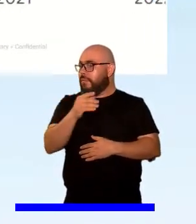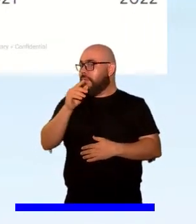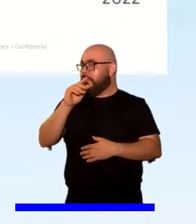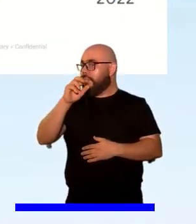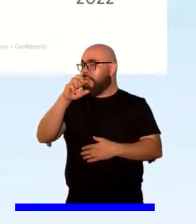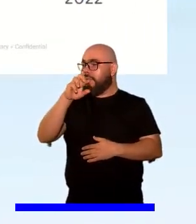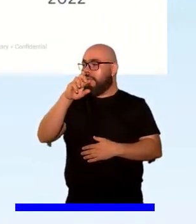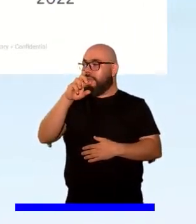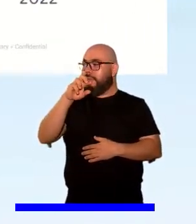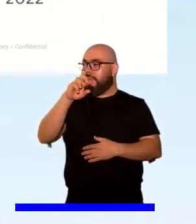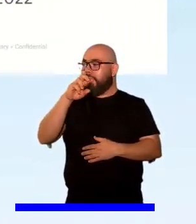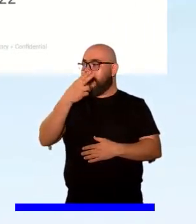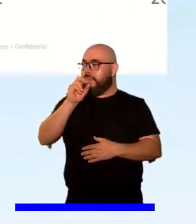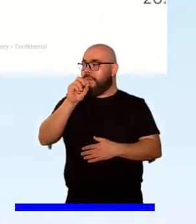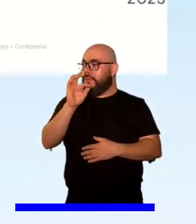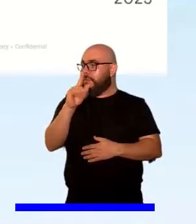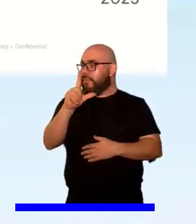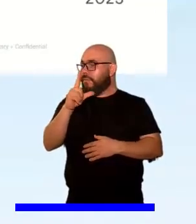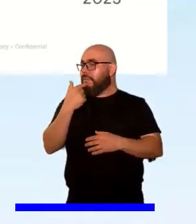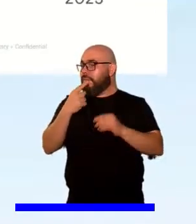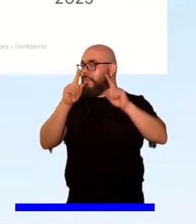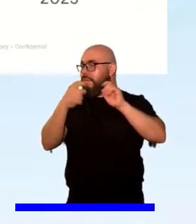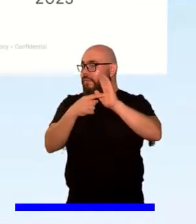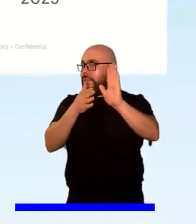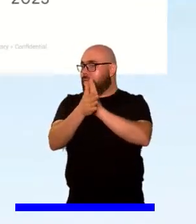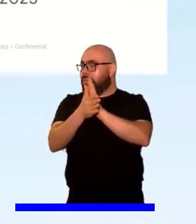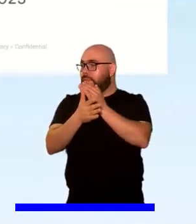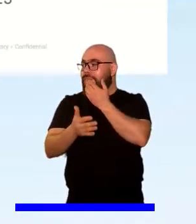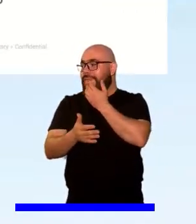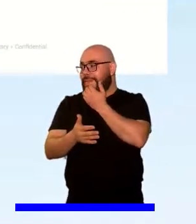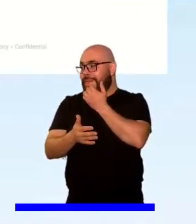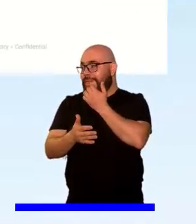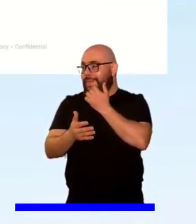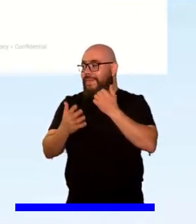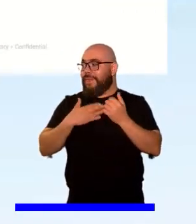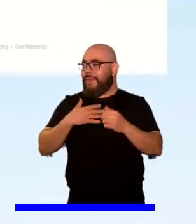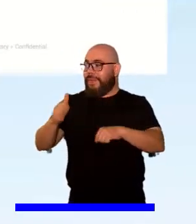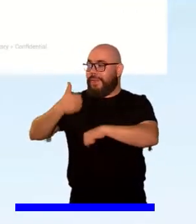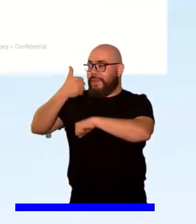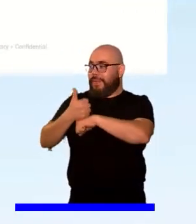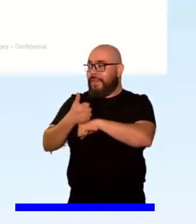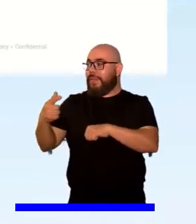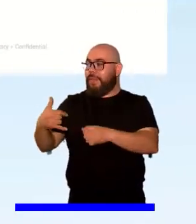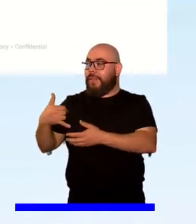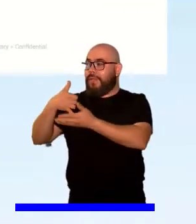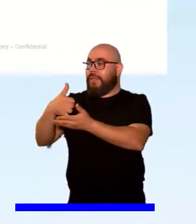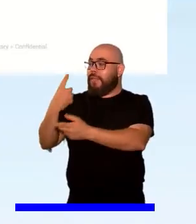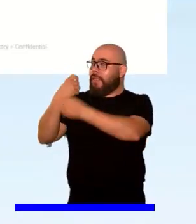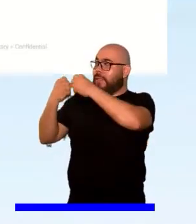2018, por el cual el equipo de Google DeepMind, básicamente su presidente, que es Demis Hassabis, ganó el premio Nobel el año